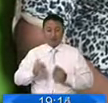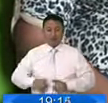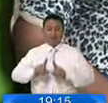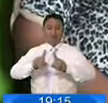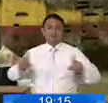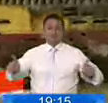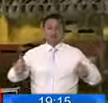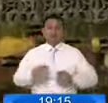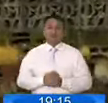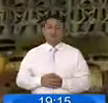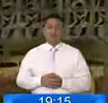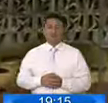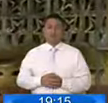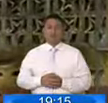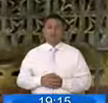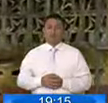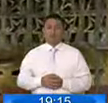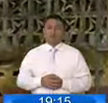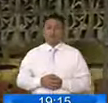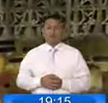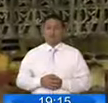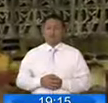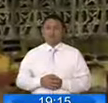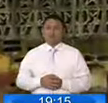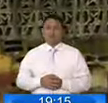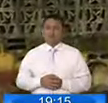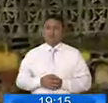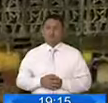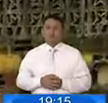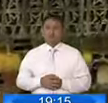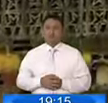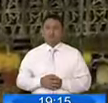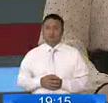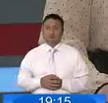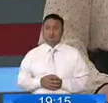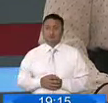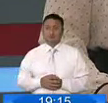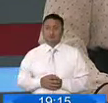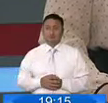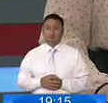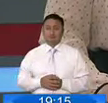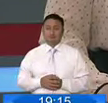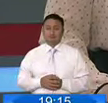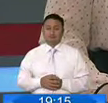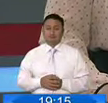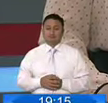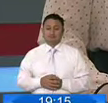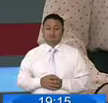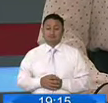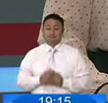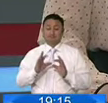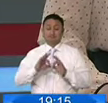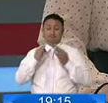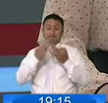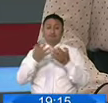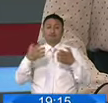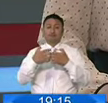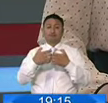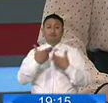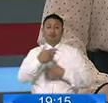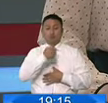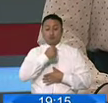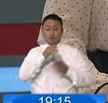alejadas desde santo domingo de los tsáchilas informo gisela moreira por su parte de los familiares del equipo periodístico